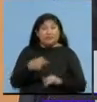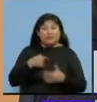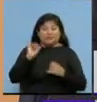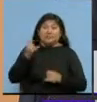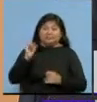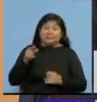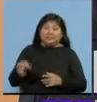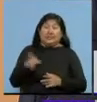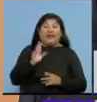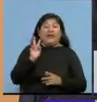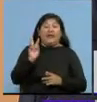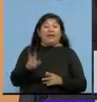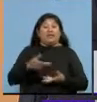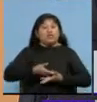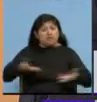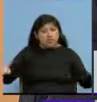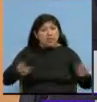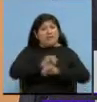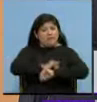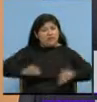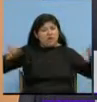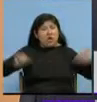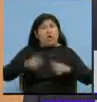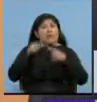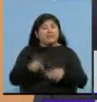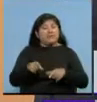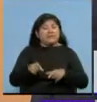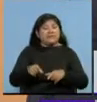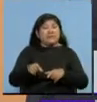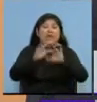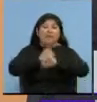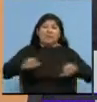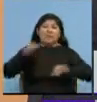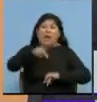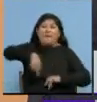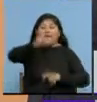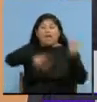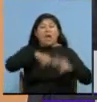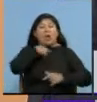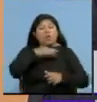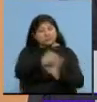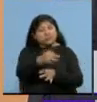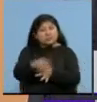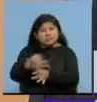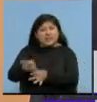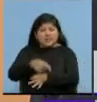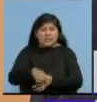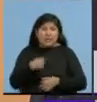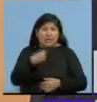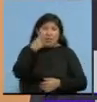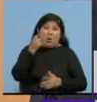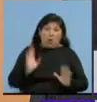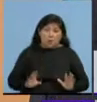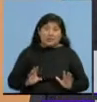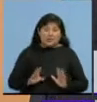Quisimos hacer una campaña con la gente de Jujuy. Yo estoy seguro de que los problemas de Jujuy los